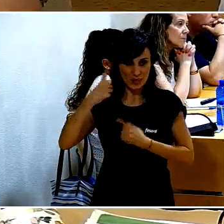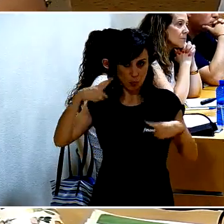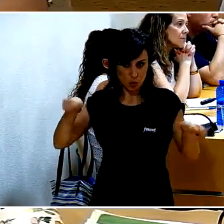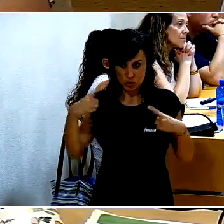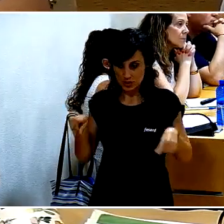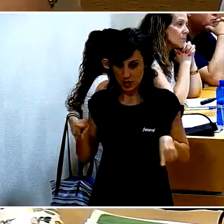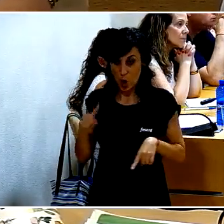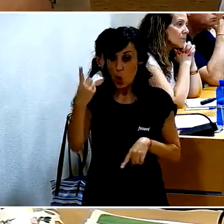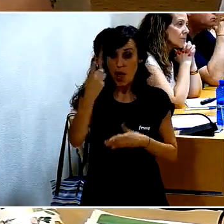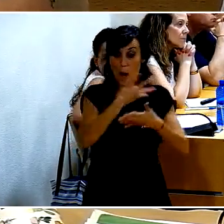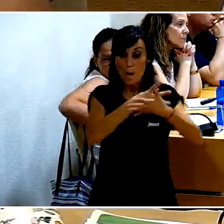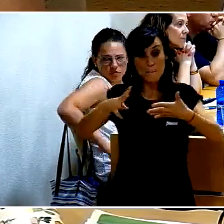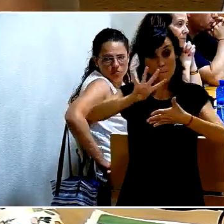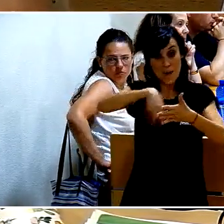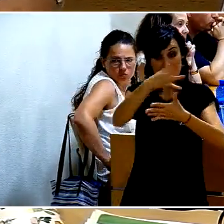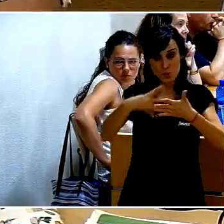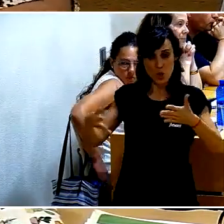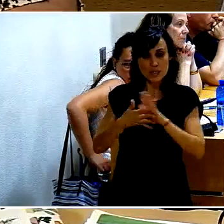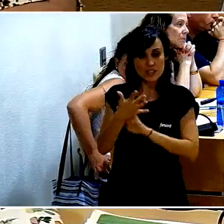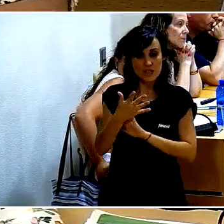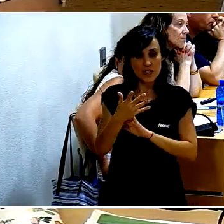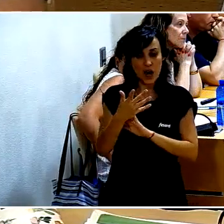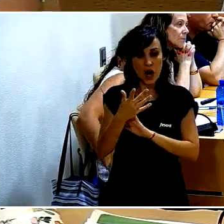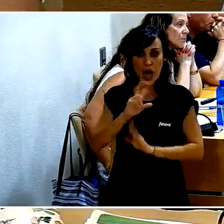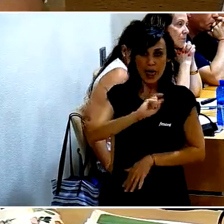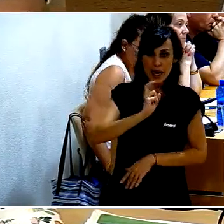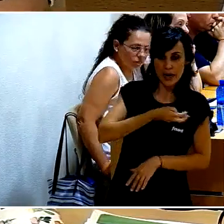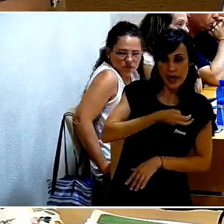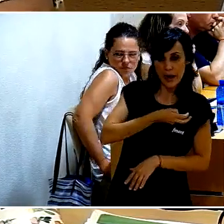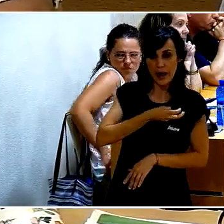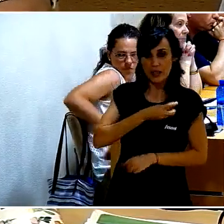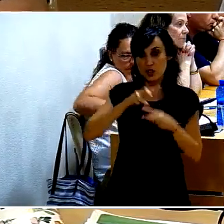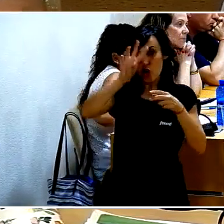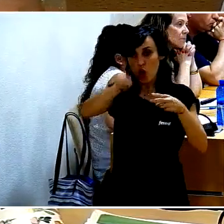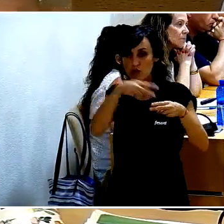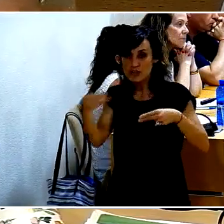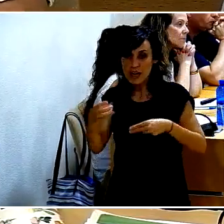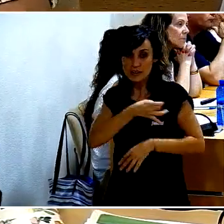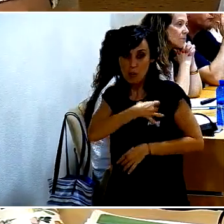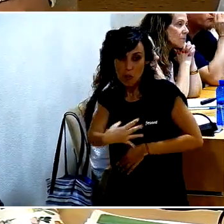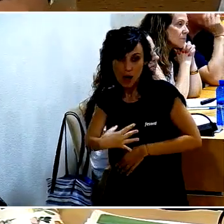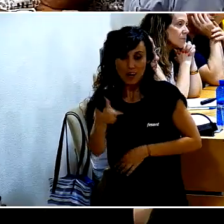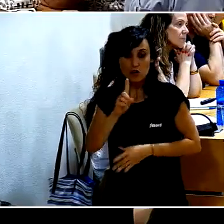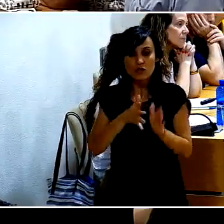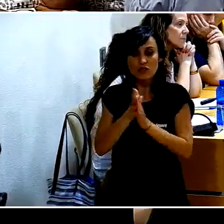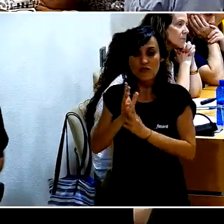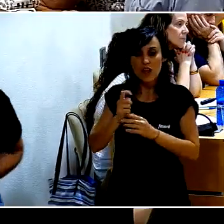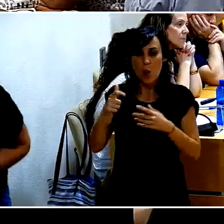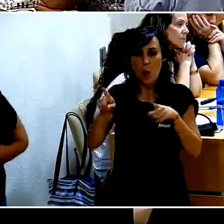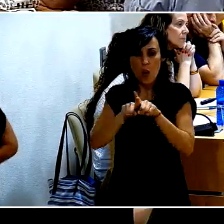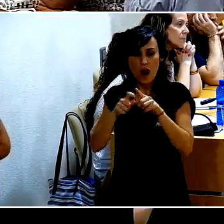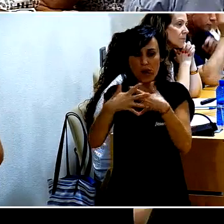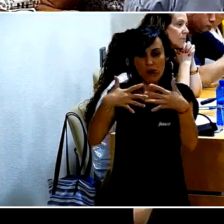Una partitura no está compuesta de negras, corcheas, blancas, hay una amalgama de